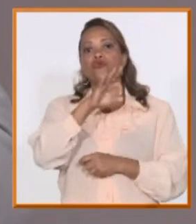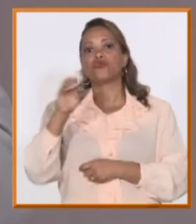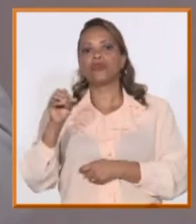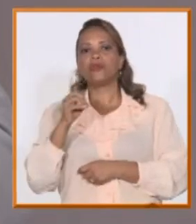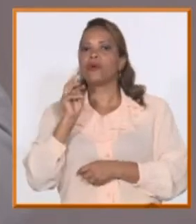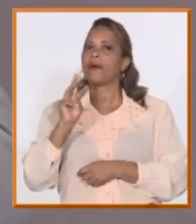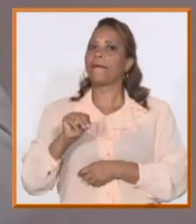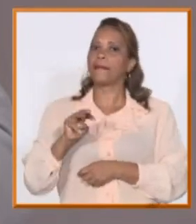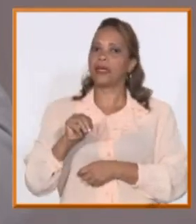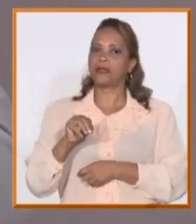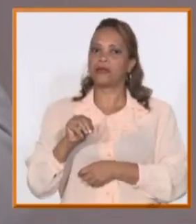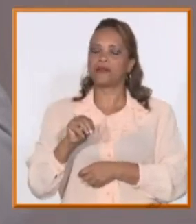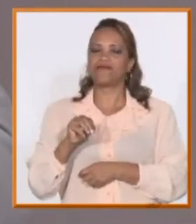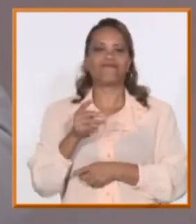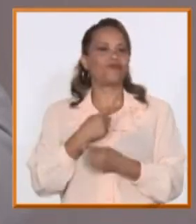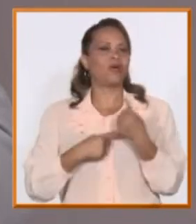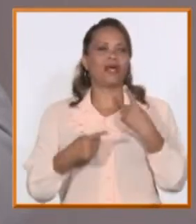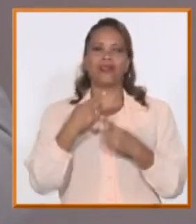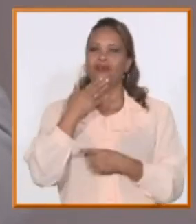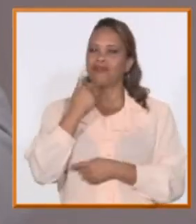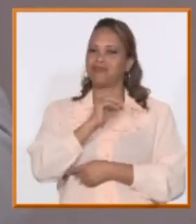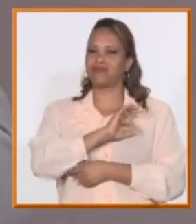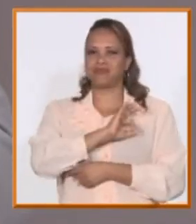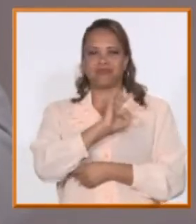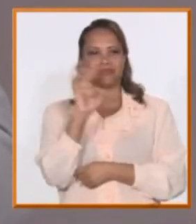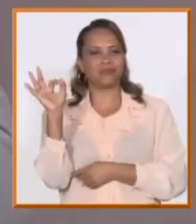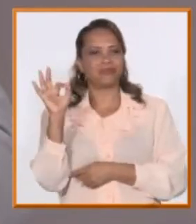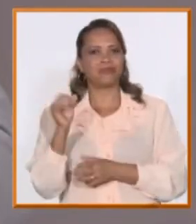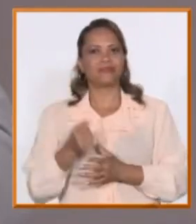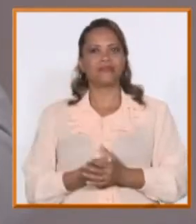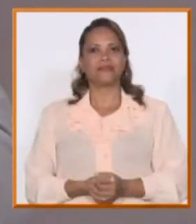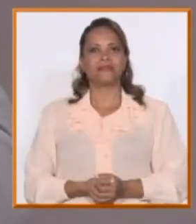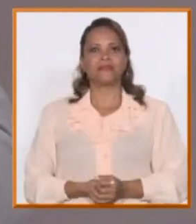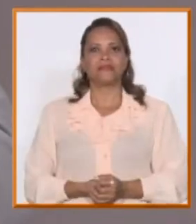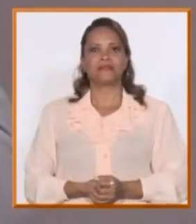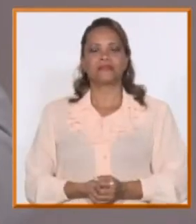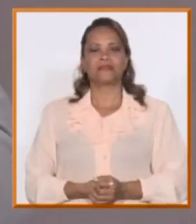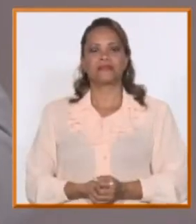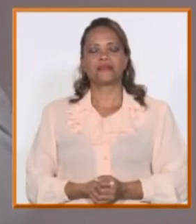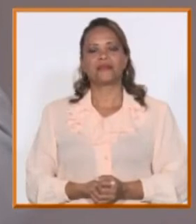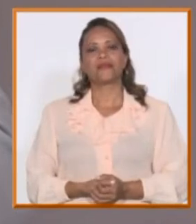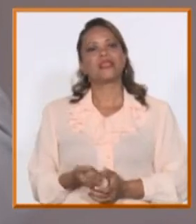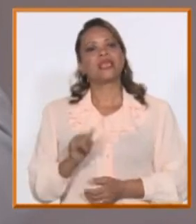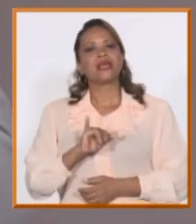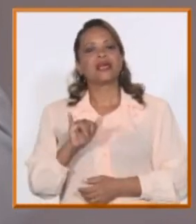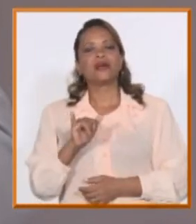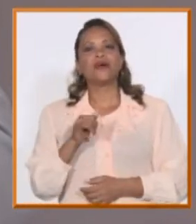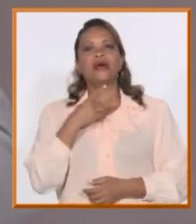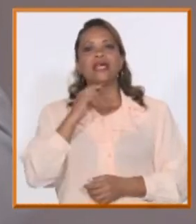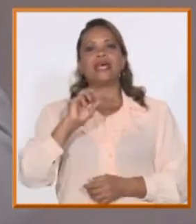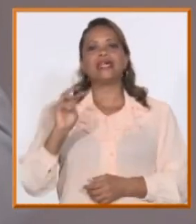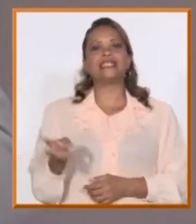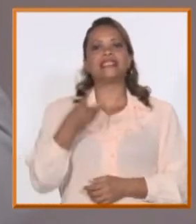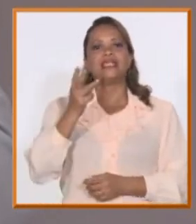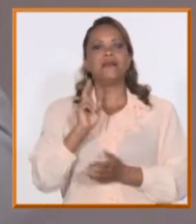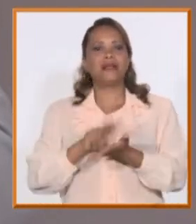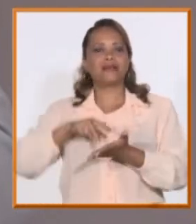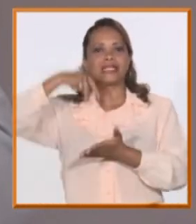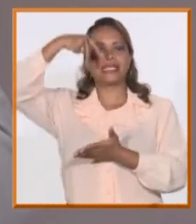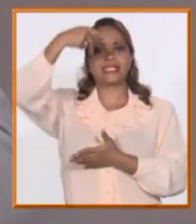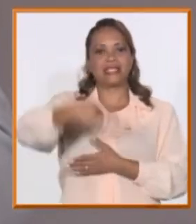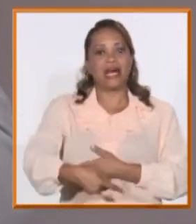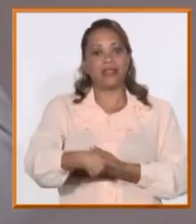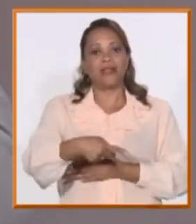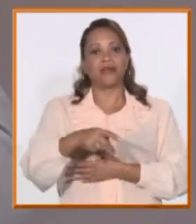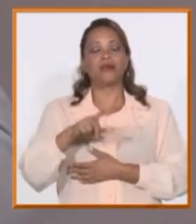La verdad que fue realmente espectacular, no tengo otro calificativo. Y bueno, también por supuesto el triple salto es a Leyanis Pérez, que